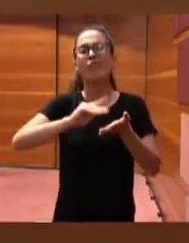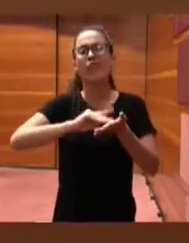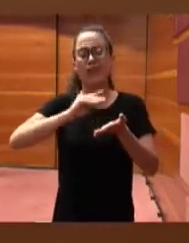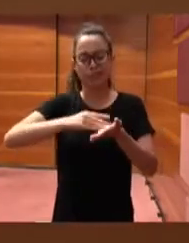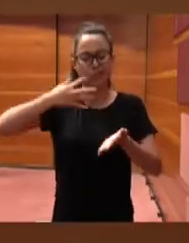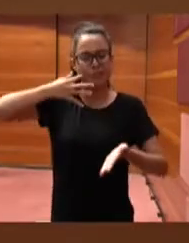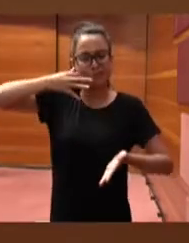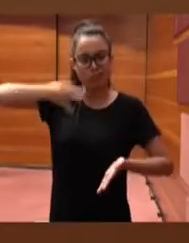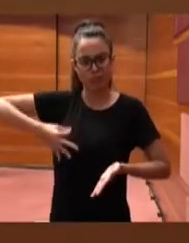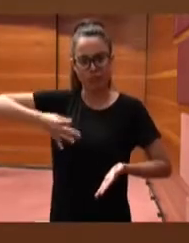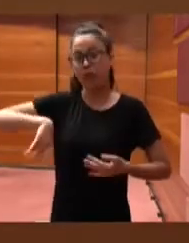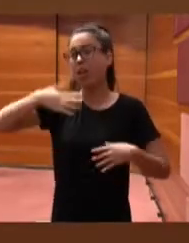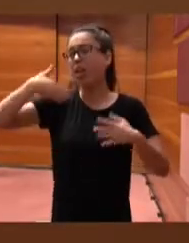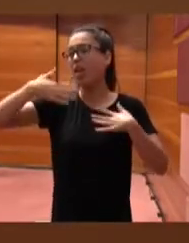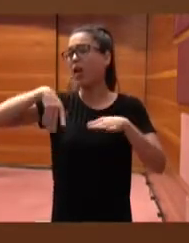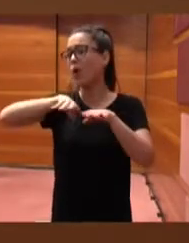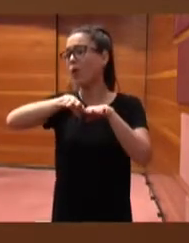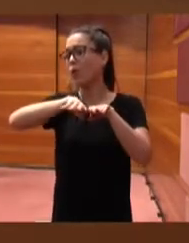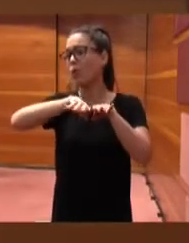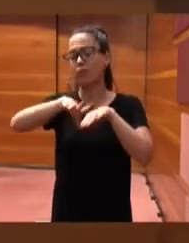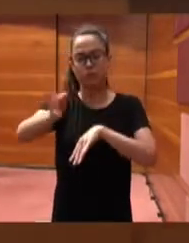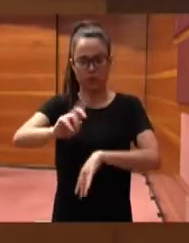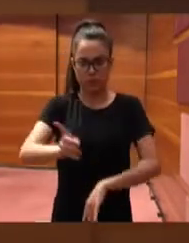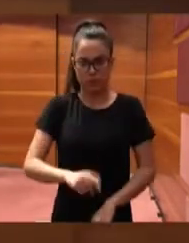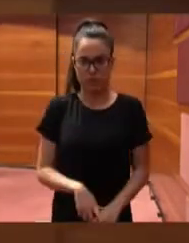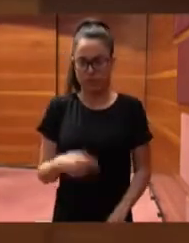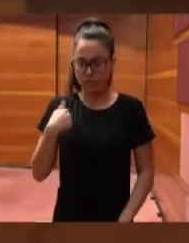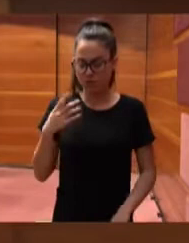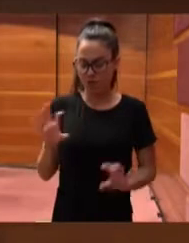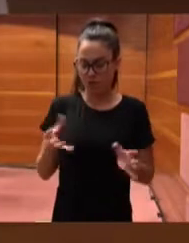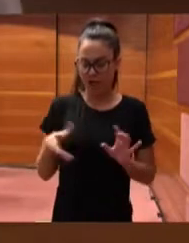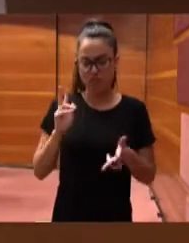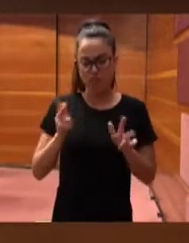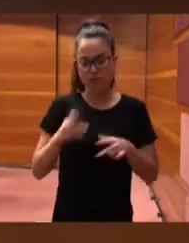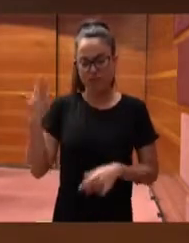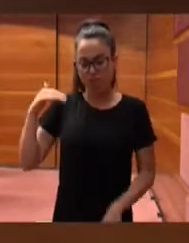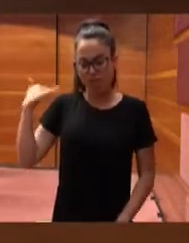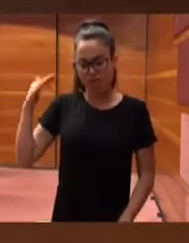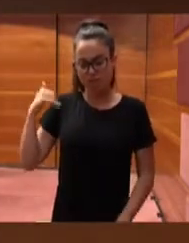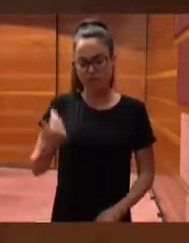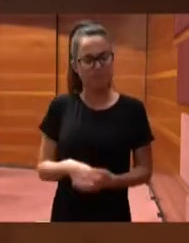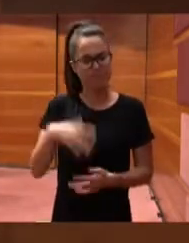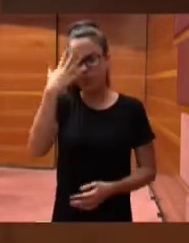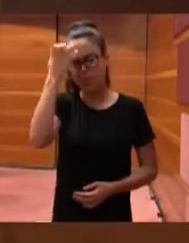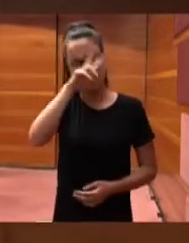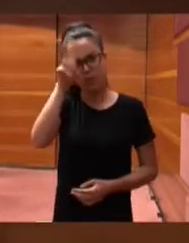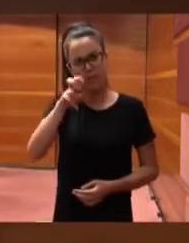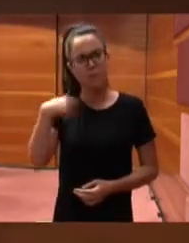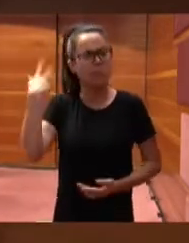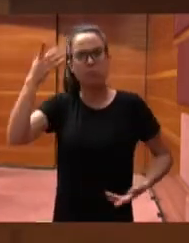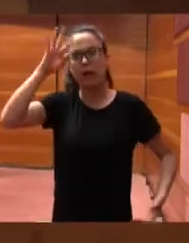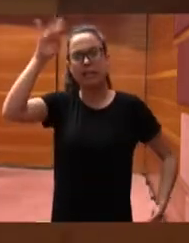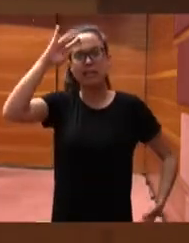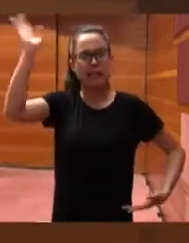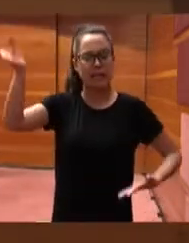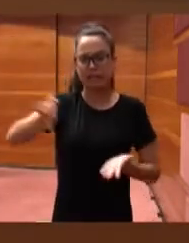no información de tertuliano. Yo escuché una tertulia en Radio Euskadi hace ahora un par de años y no me acuerdo de la temática, pero vamos a decir que era el desempleo, por